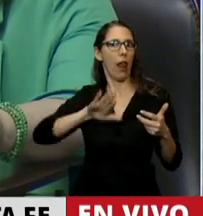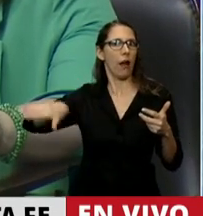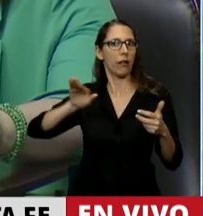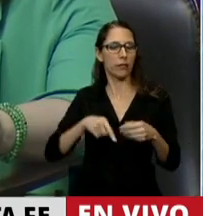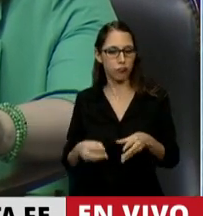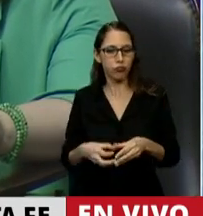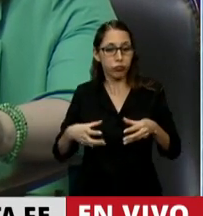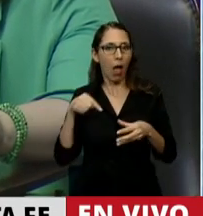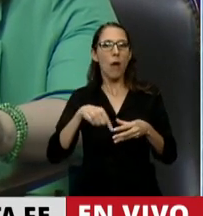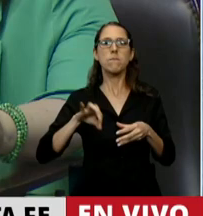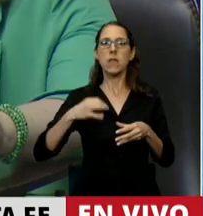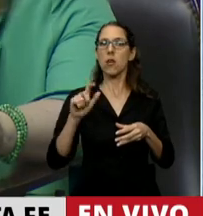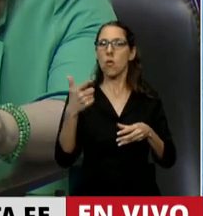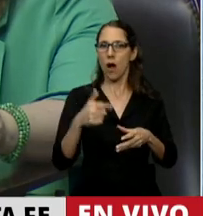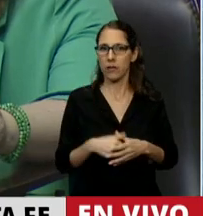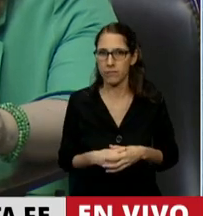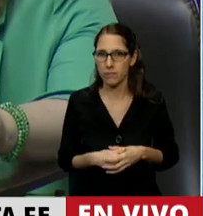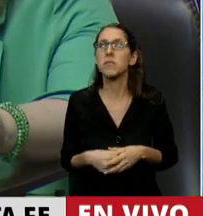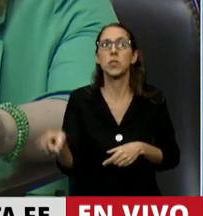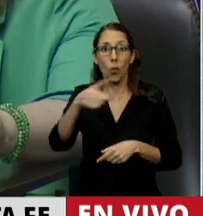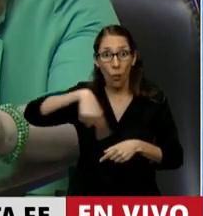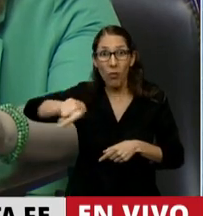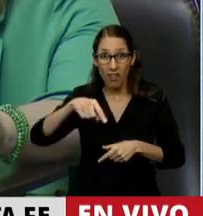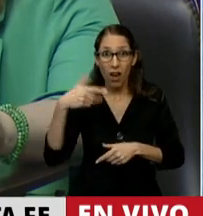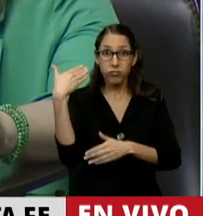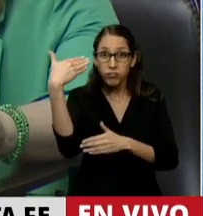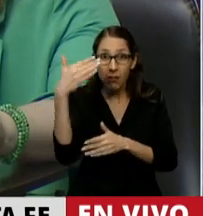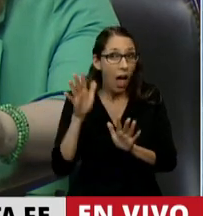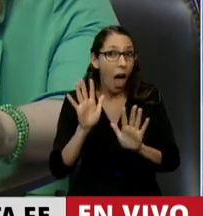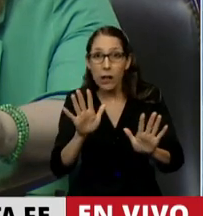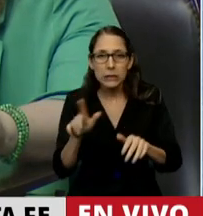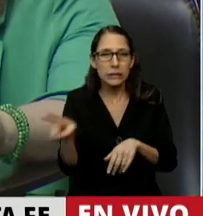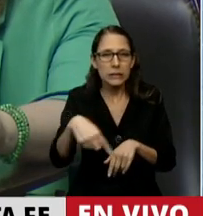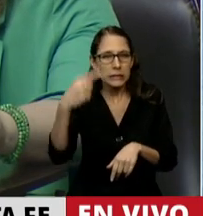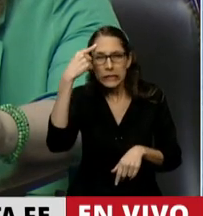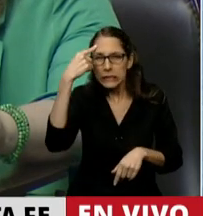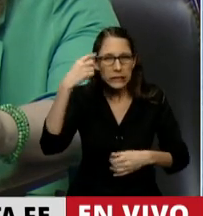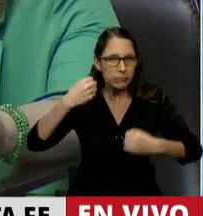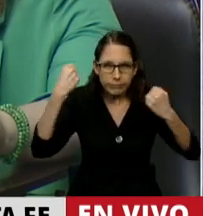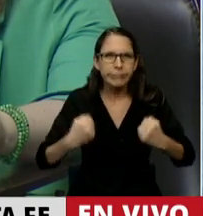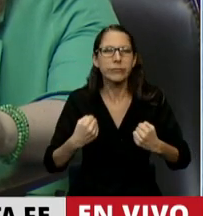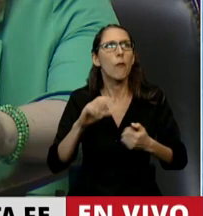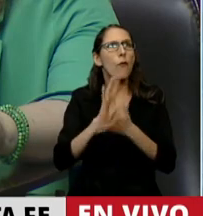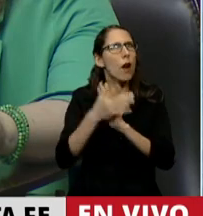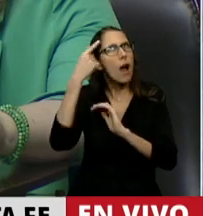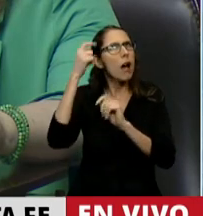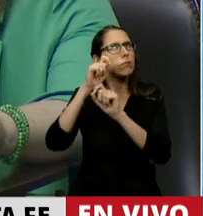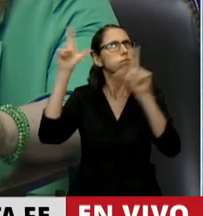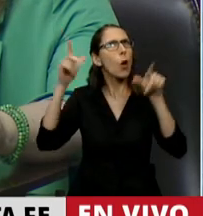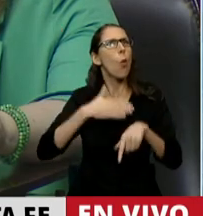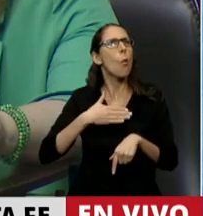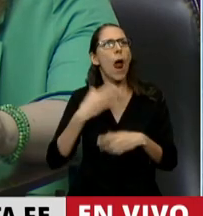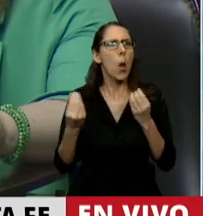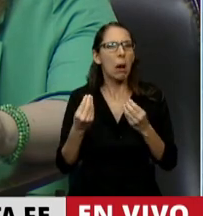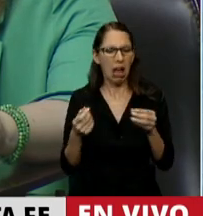embrión. Y lo tienen que hacer porque están convencidos en esa idea de persona humana de que ahí no hay